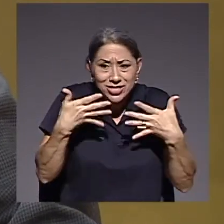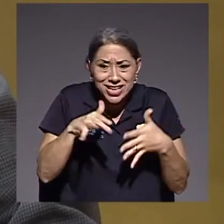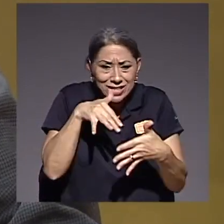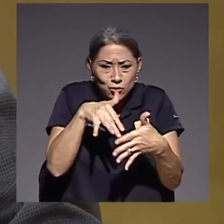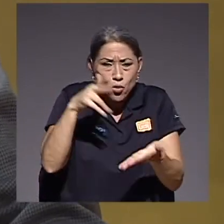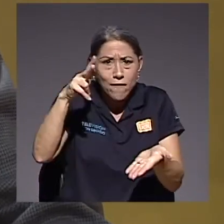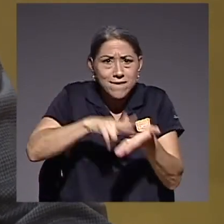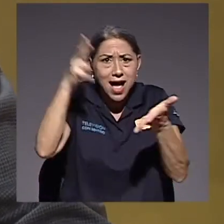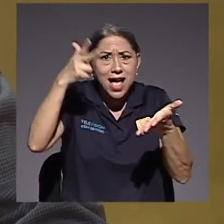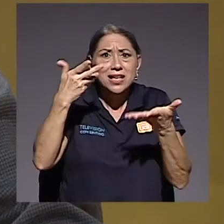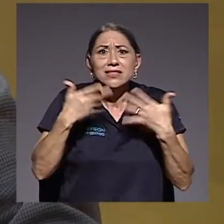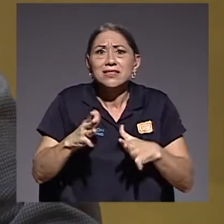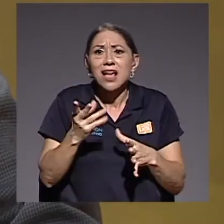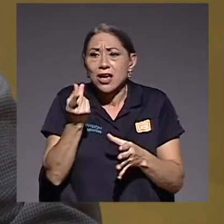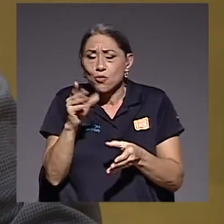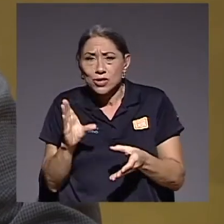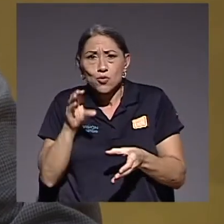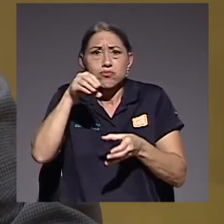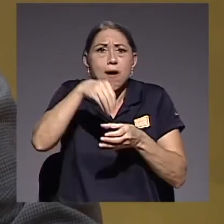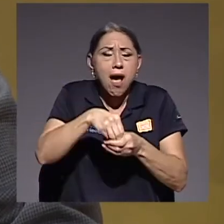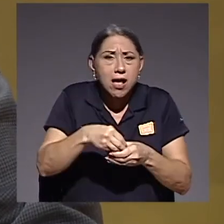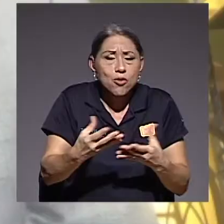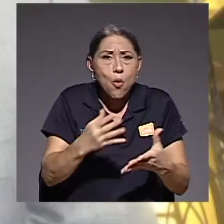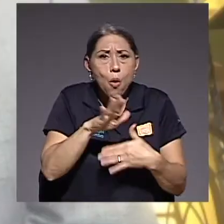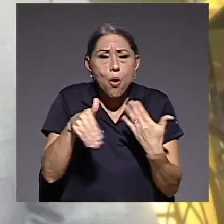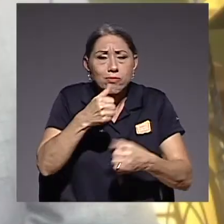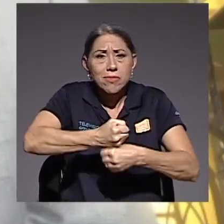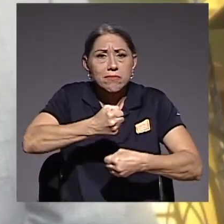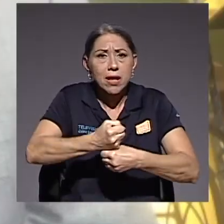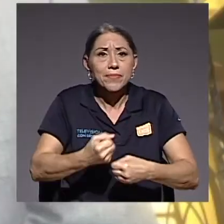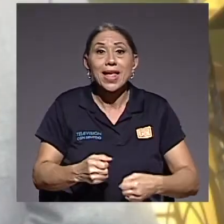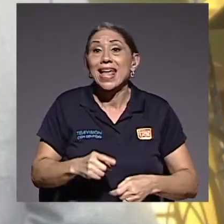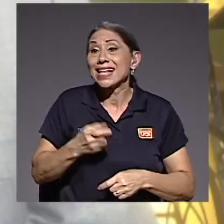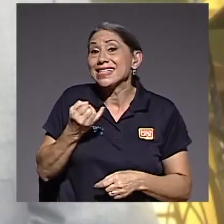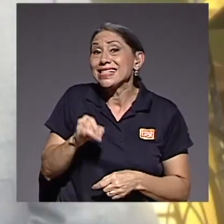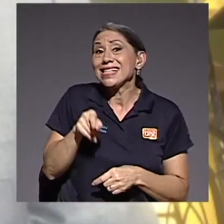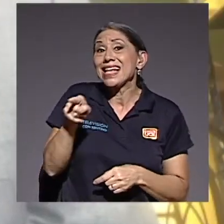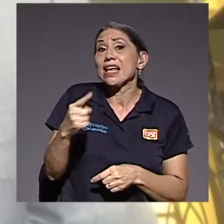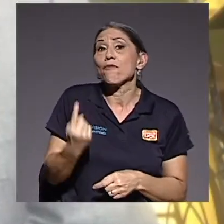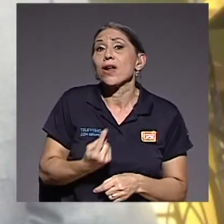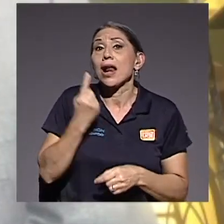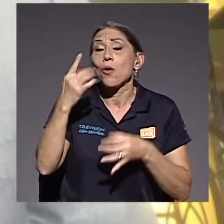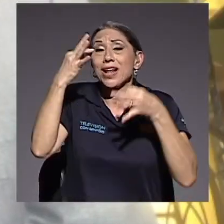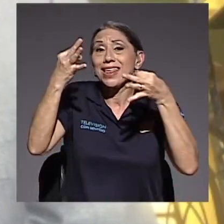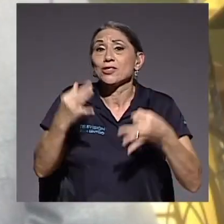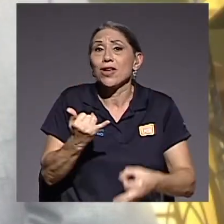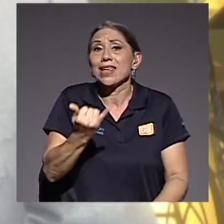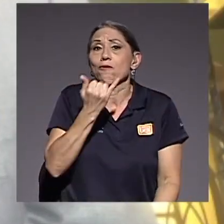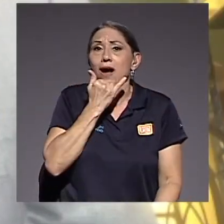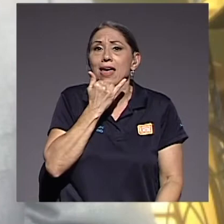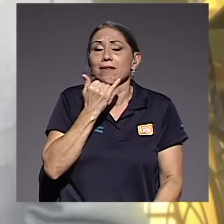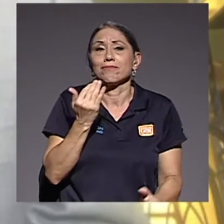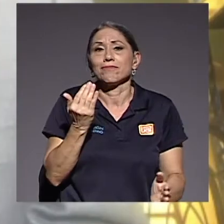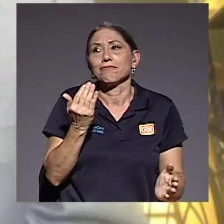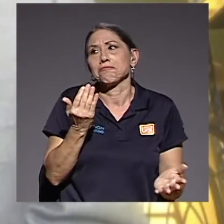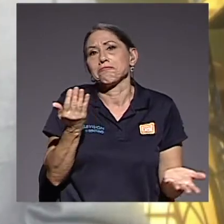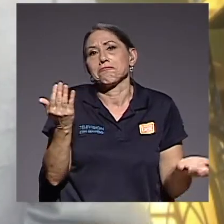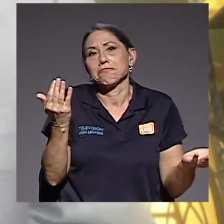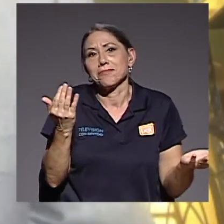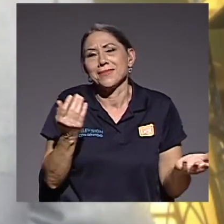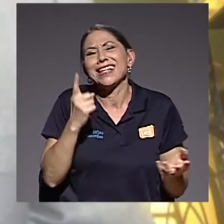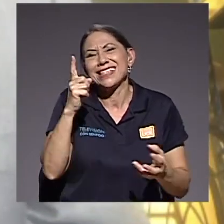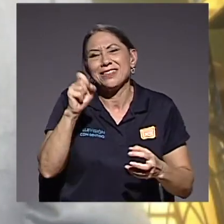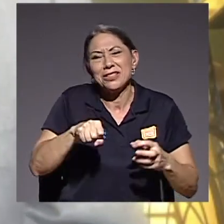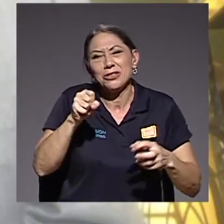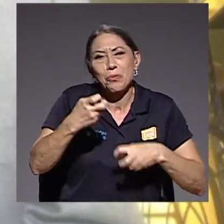costos de inversión, los costos de operación. Bueno, es que si esa fuera la única decisión equivocada, no habría, sería un problema, pero